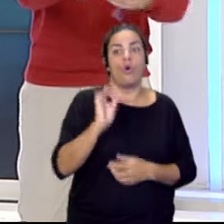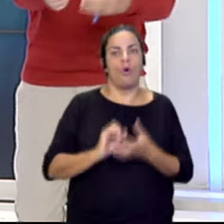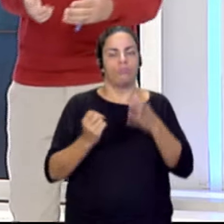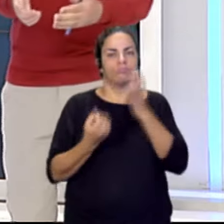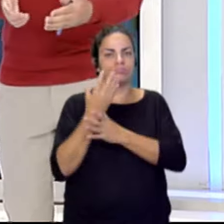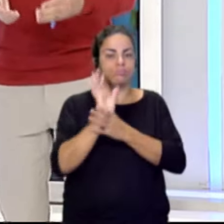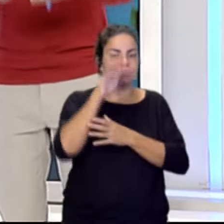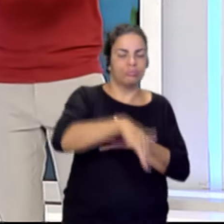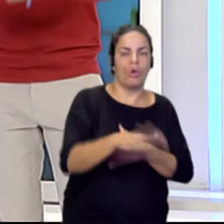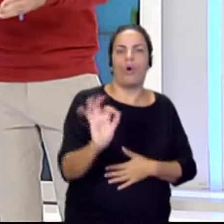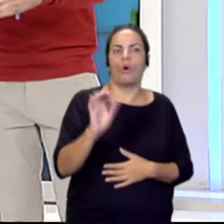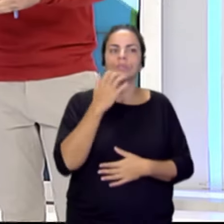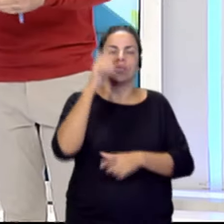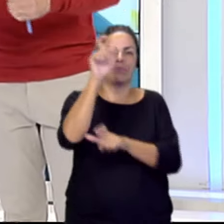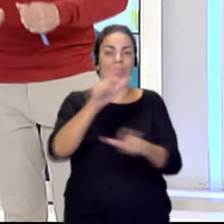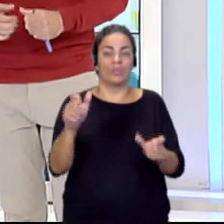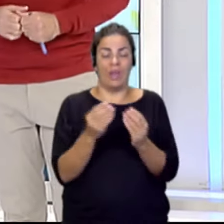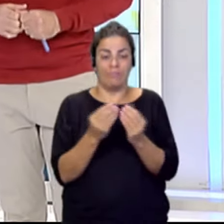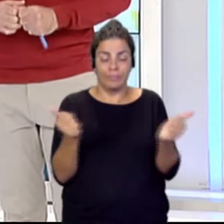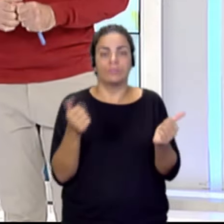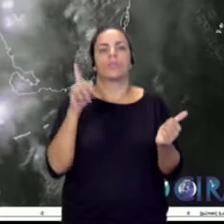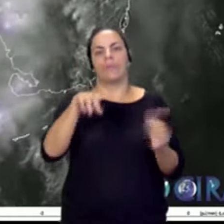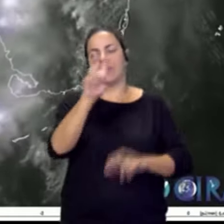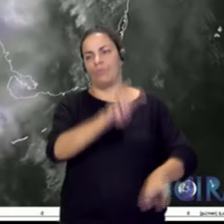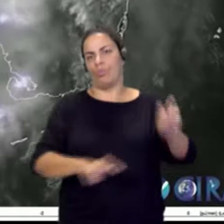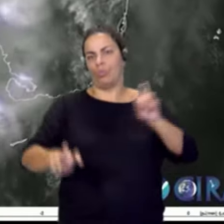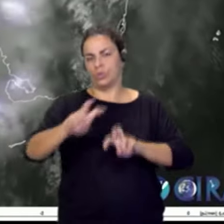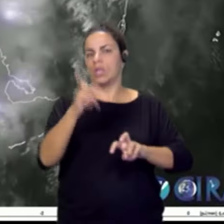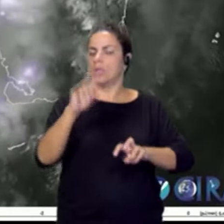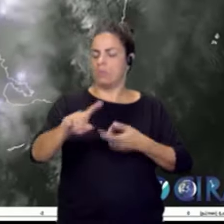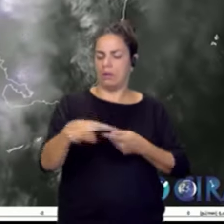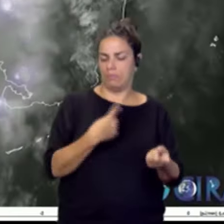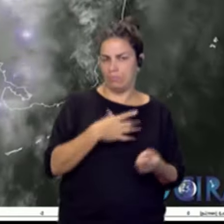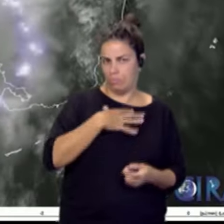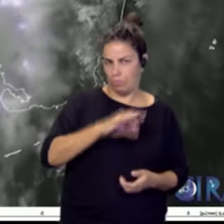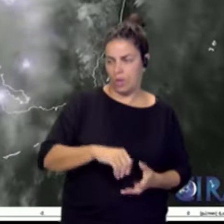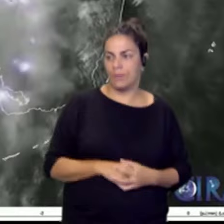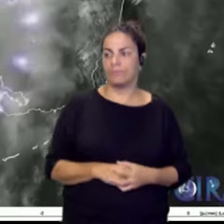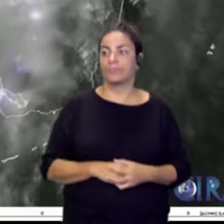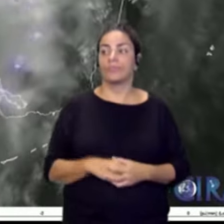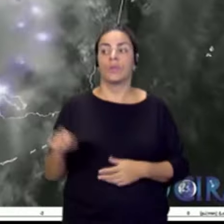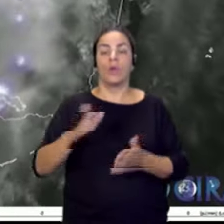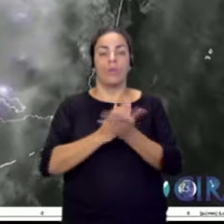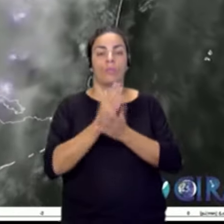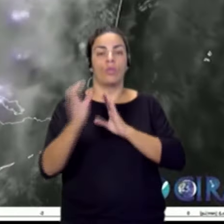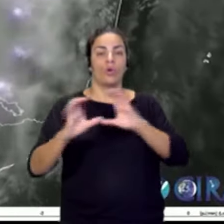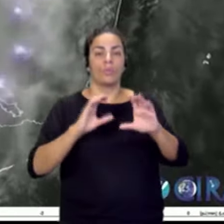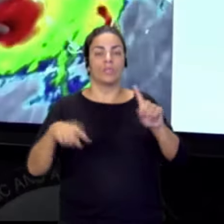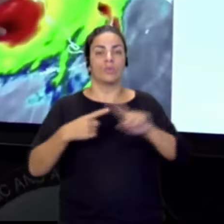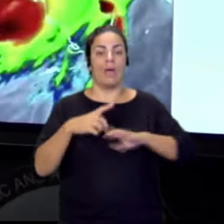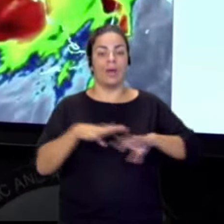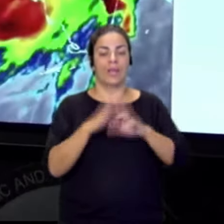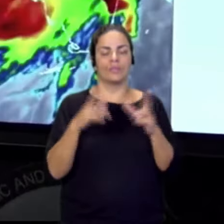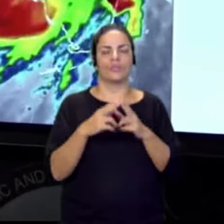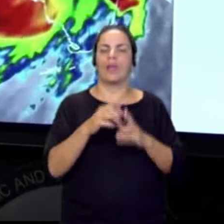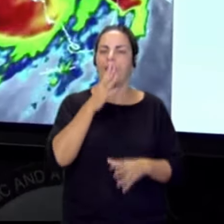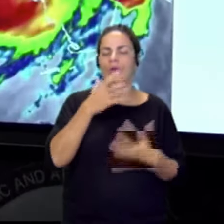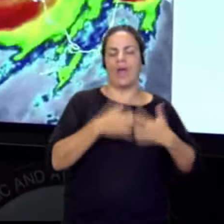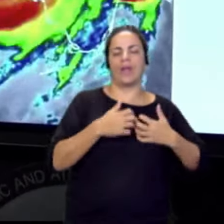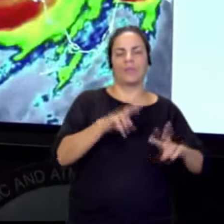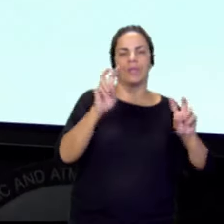de una persona desaparecida en tiempo real. Los medios de comunicación y las redes sociales van a contar con un nuevo aliado para advertir